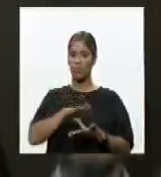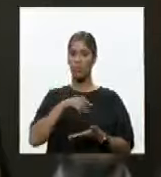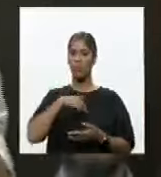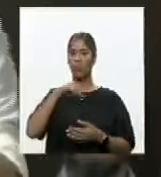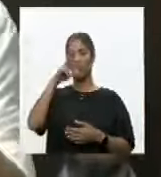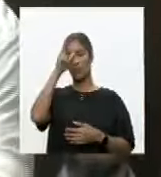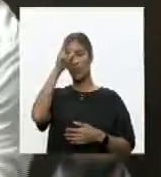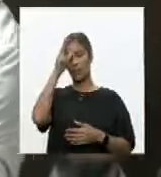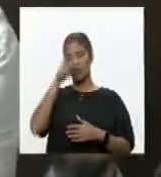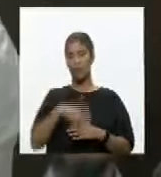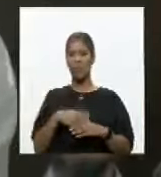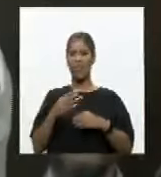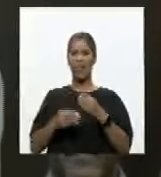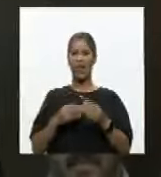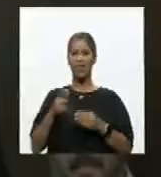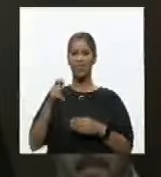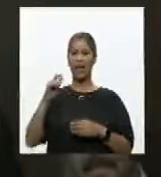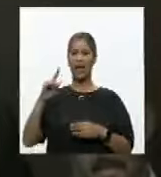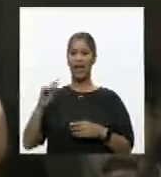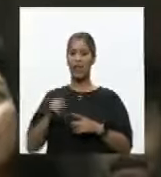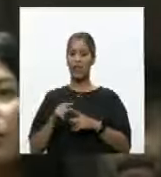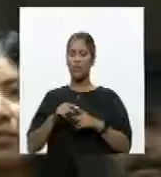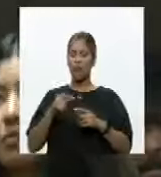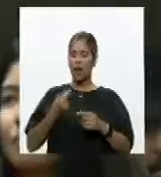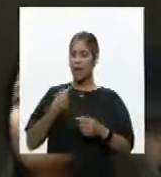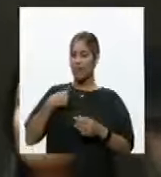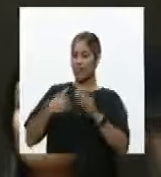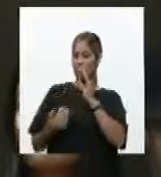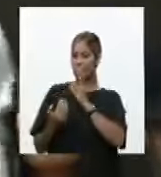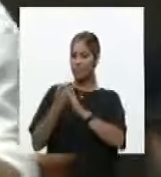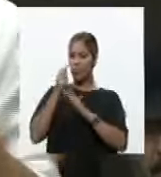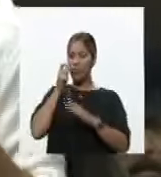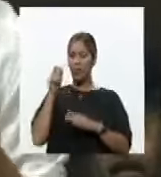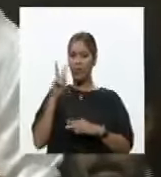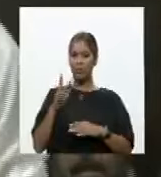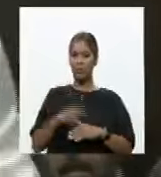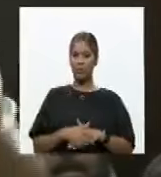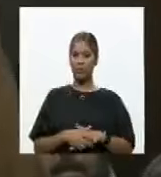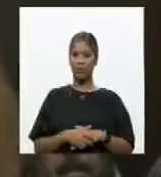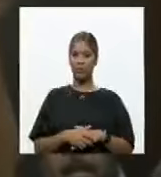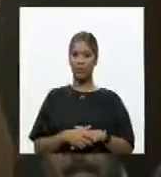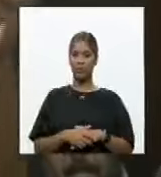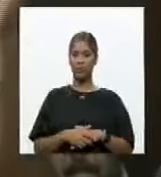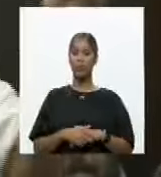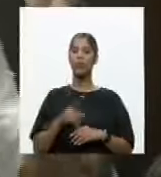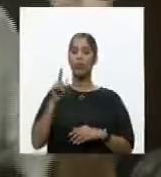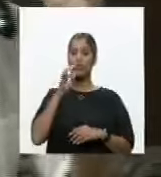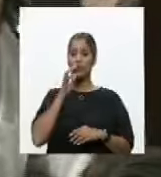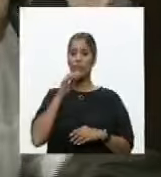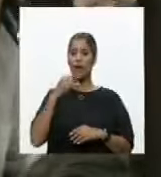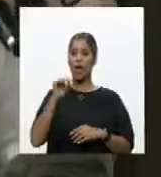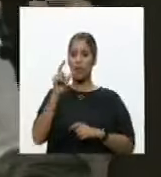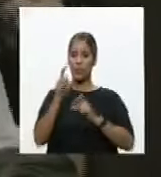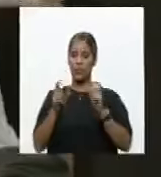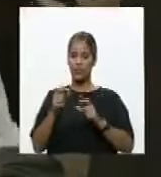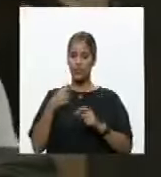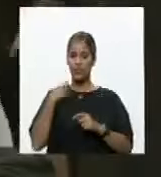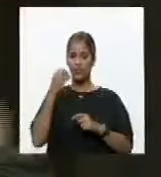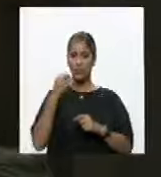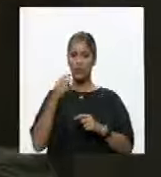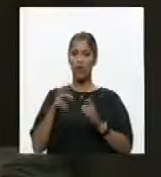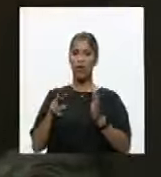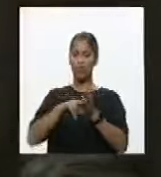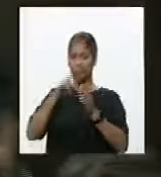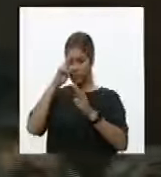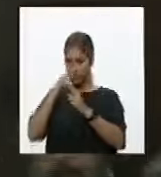uno decía, ¿qué hace que Ali esté tan sembrado en el pueblo venezolano y en el pueblo paraguanero, que incluso gente a veces que nos adversa lo